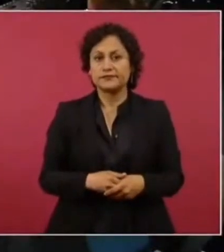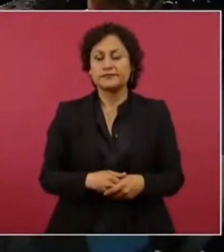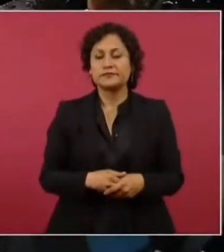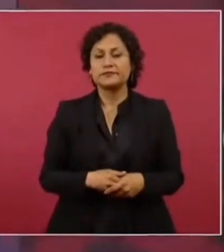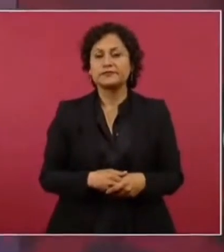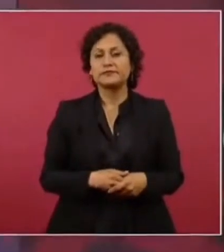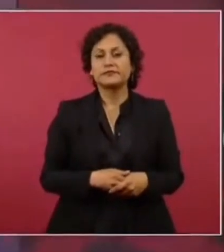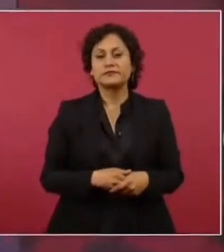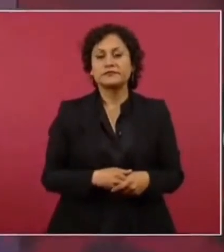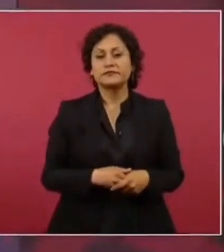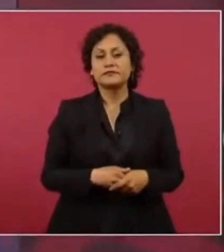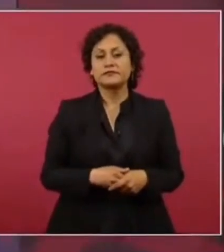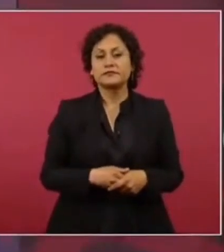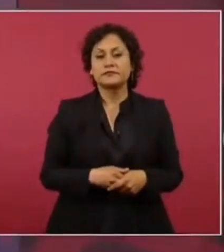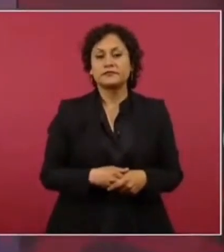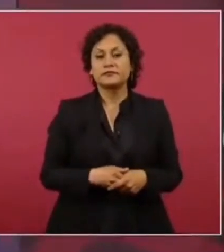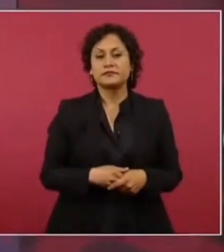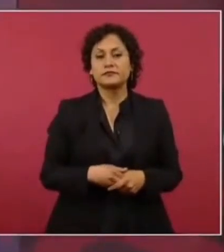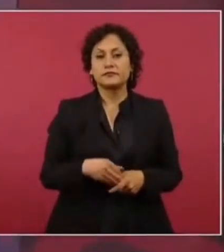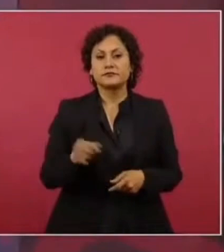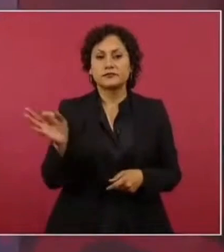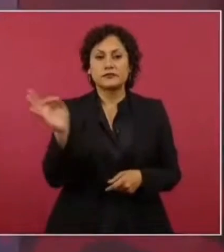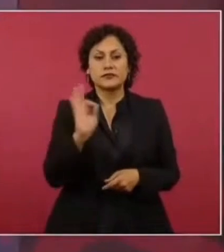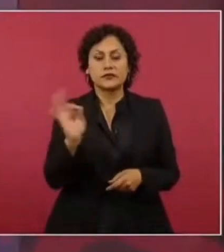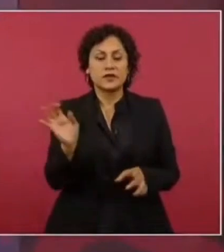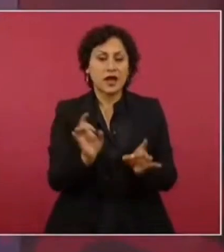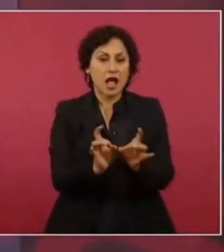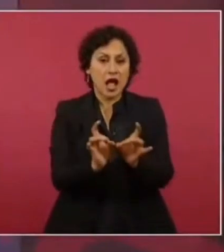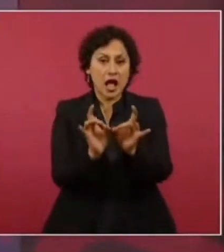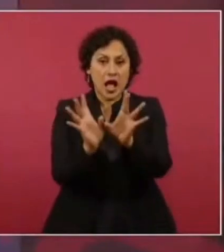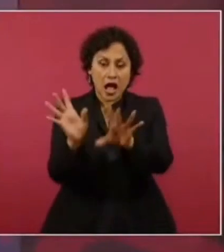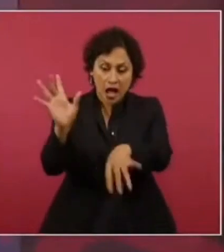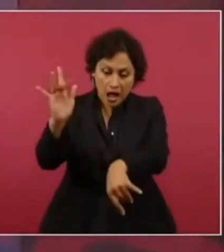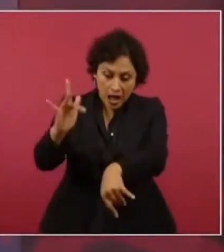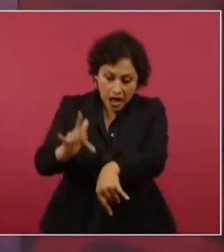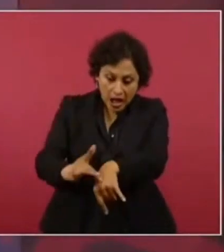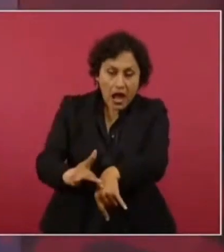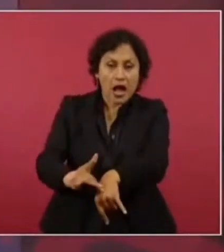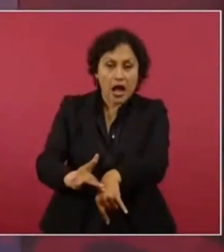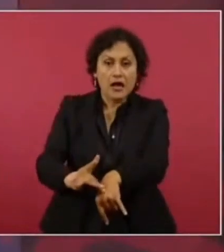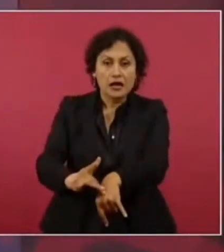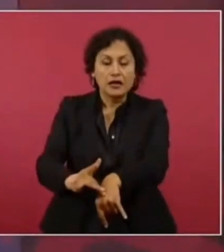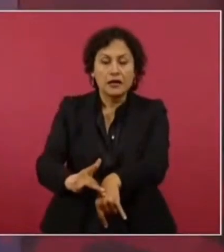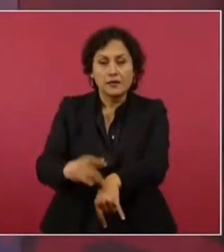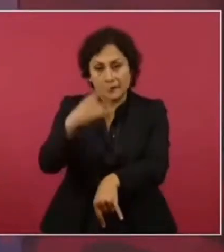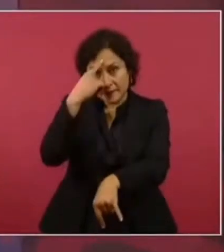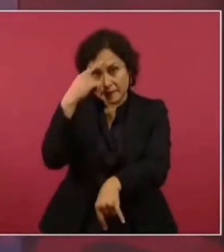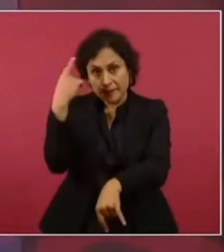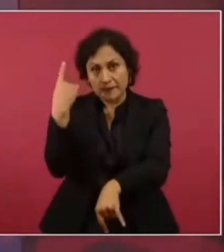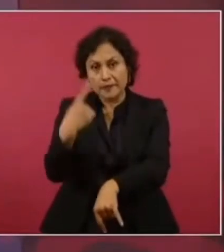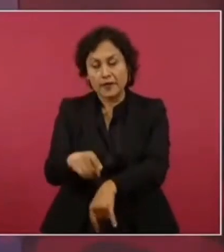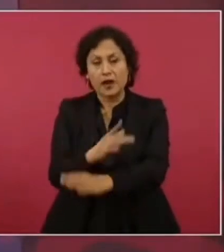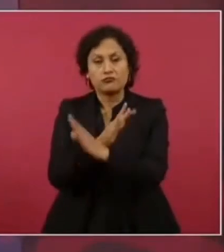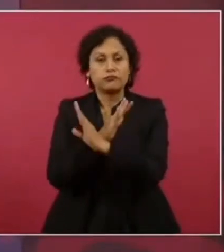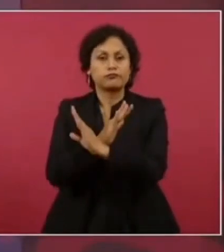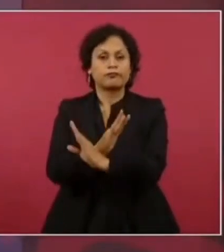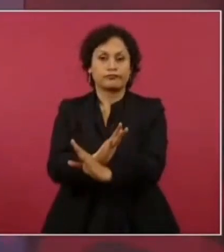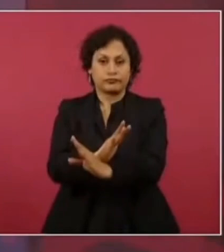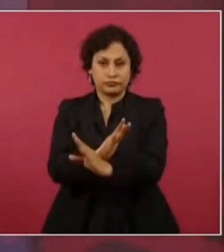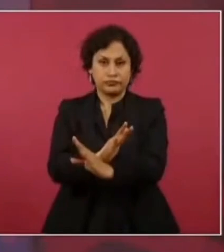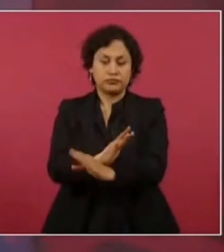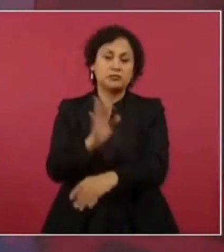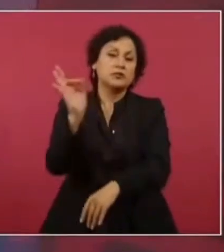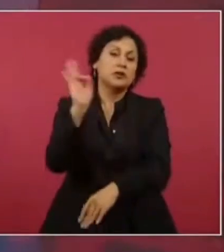un efecto debido a el acercamiento con personas